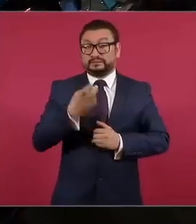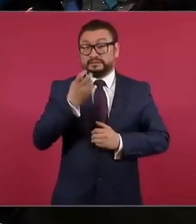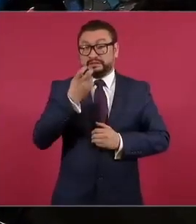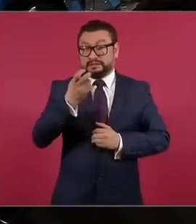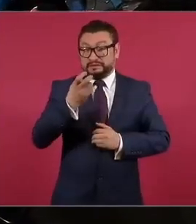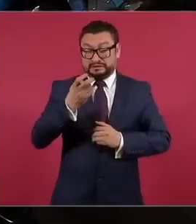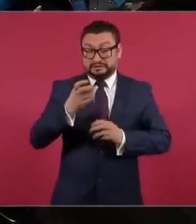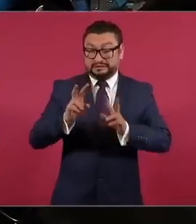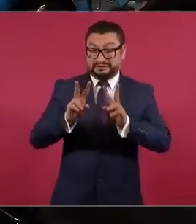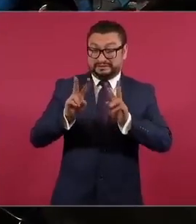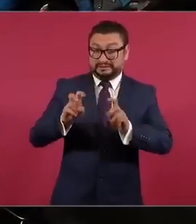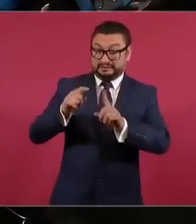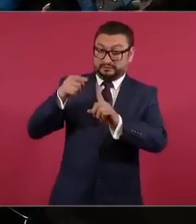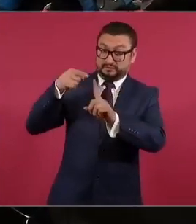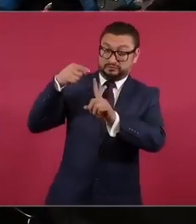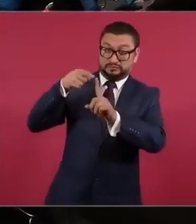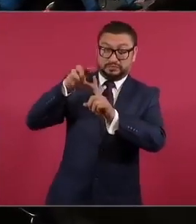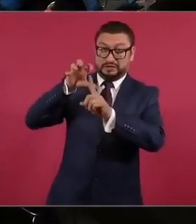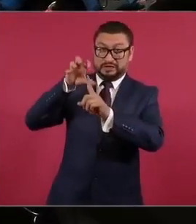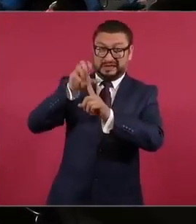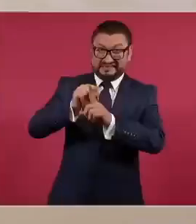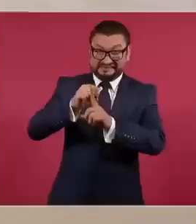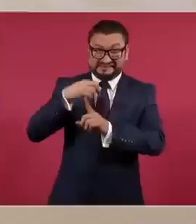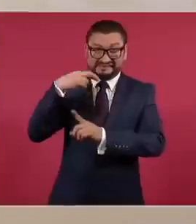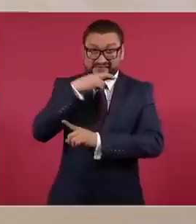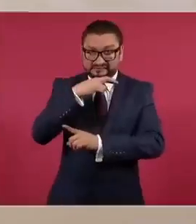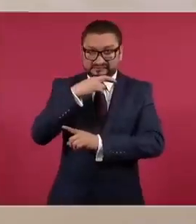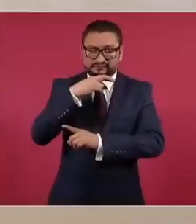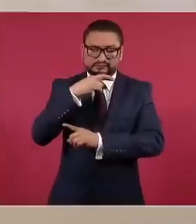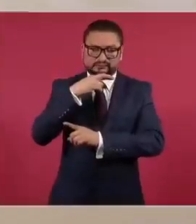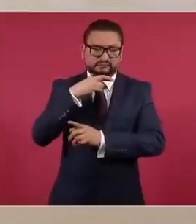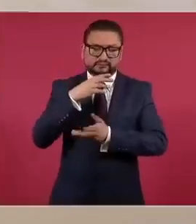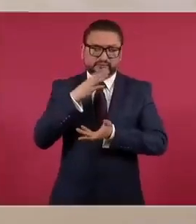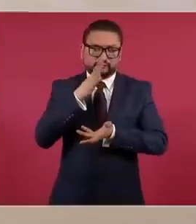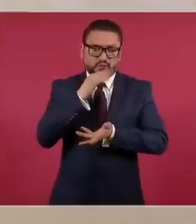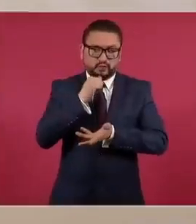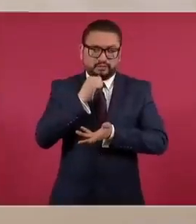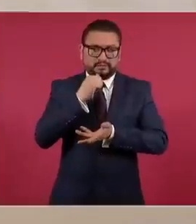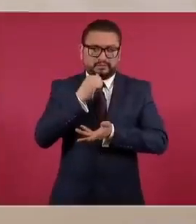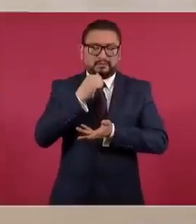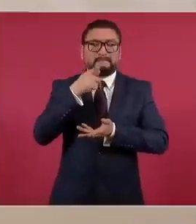a lograr fácilmente en el corto plazo, va a llevar tiempo, pero hay que empezar.